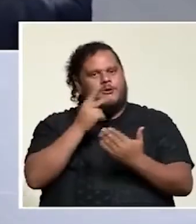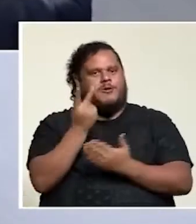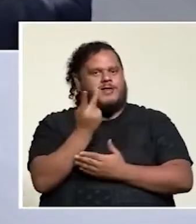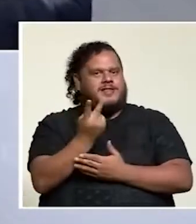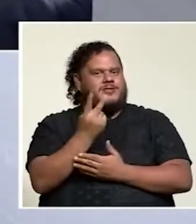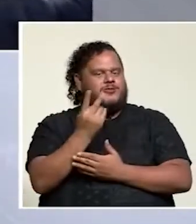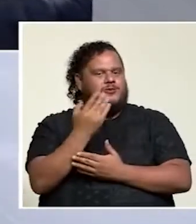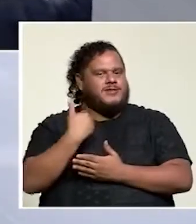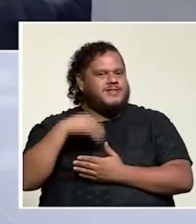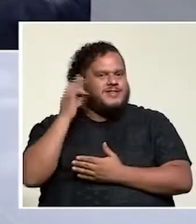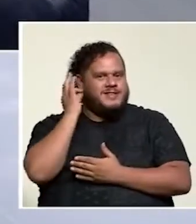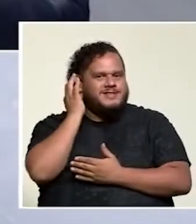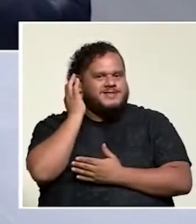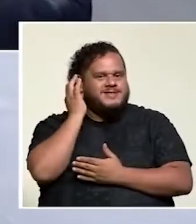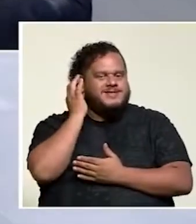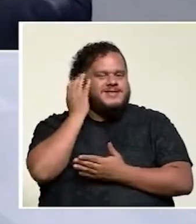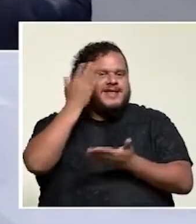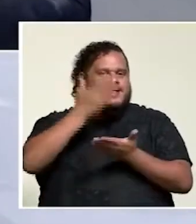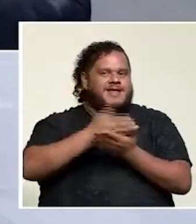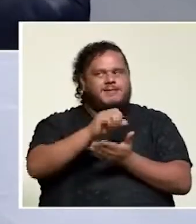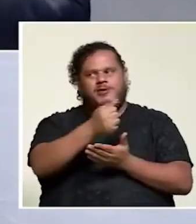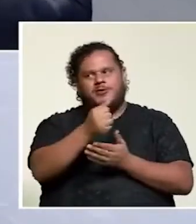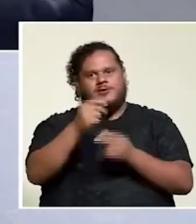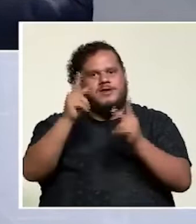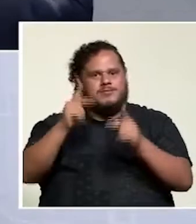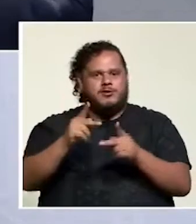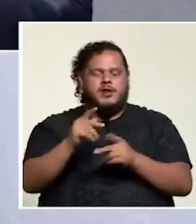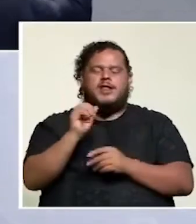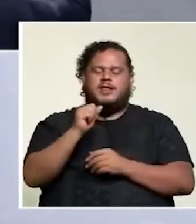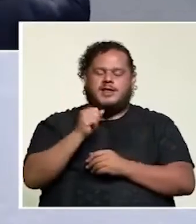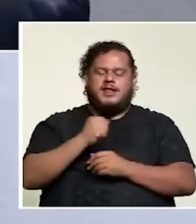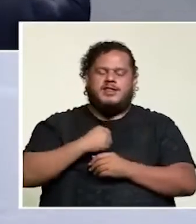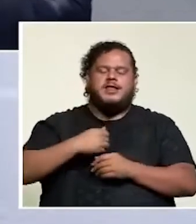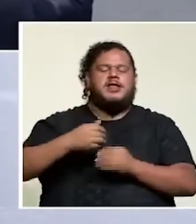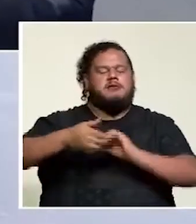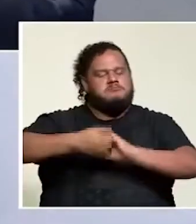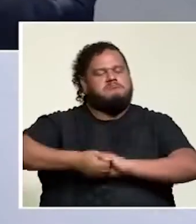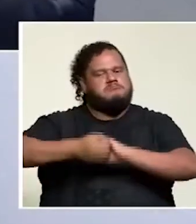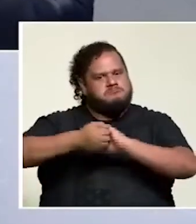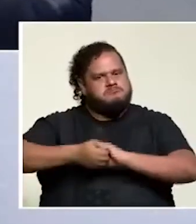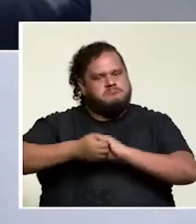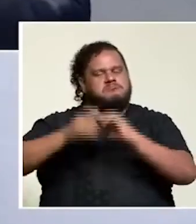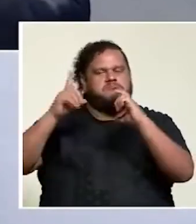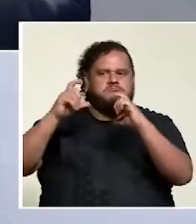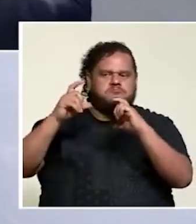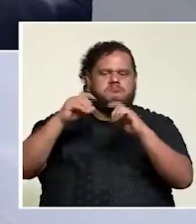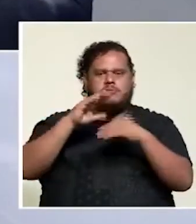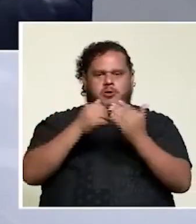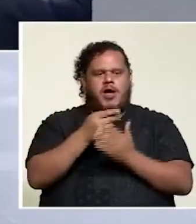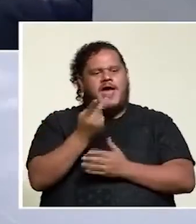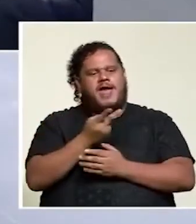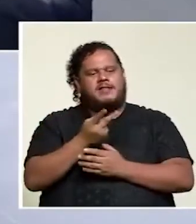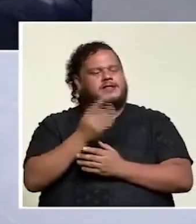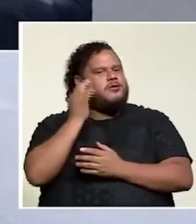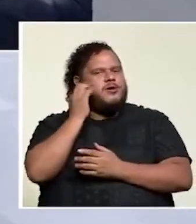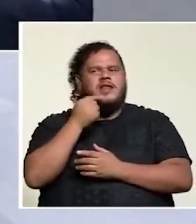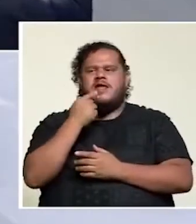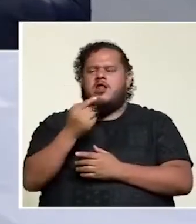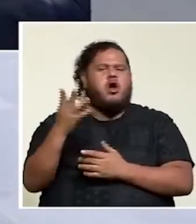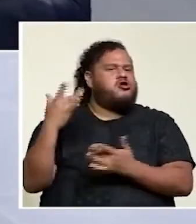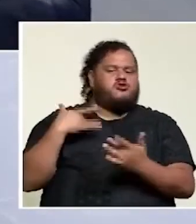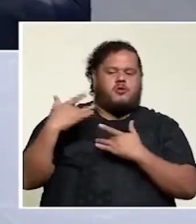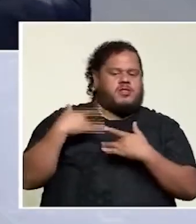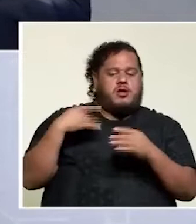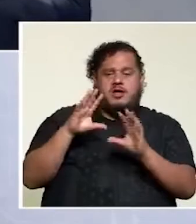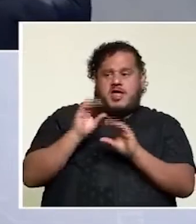dos señoras que en medio de otras personas que sí le correspondieron el saludo, le buscaban fotos y todo. Bueno, estas dos señoras le dijeron: no me toque, no